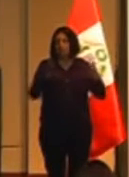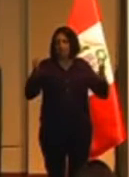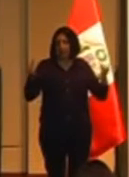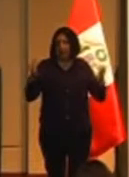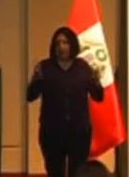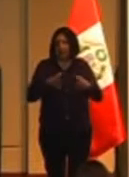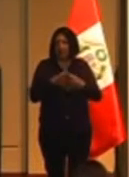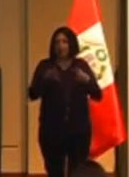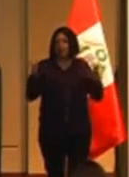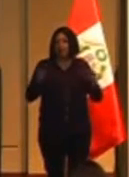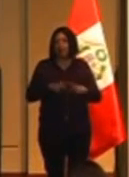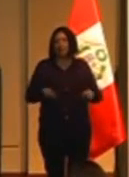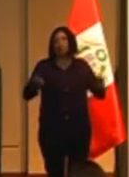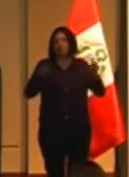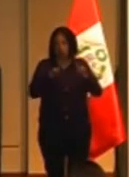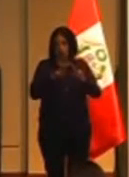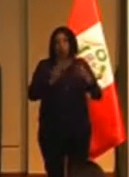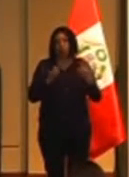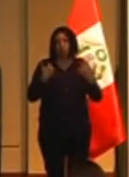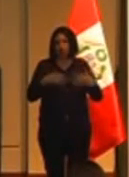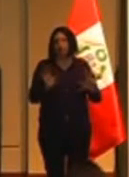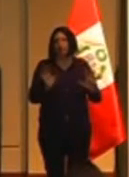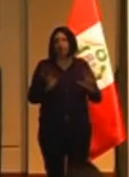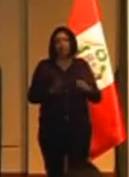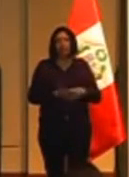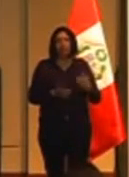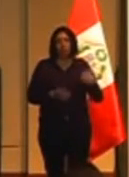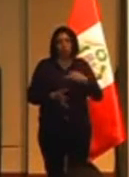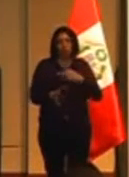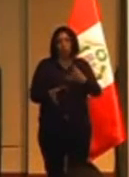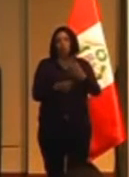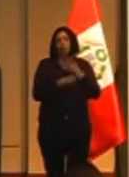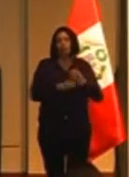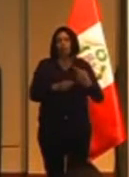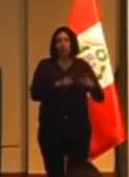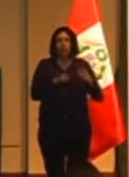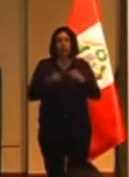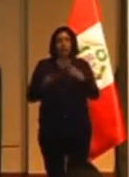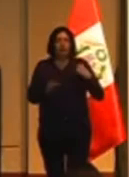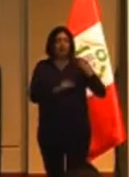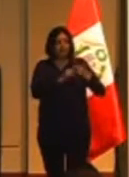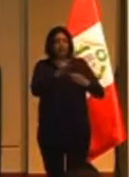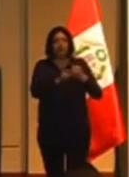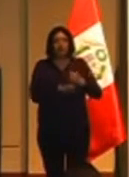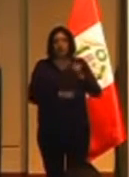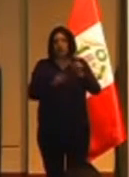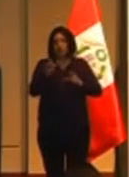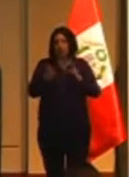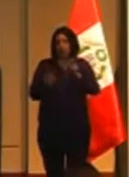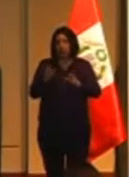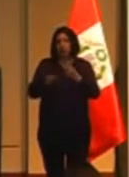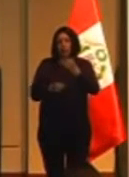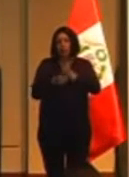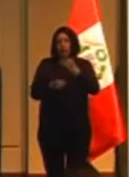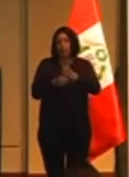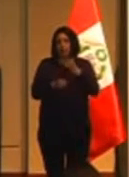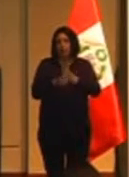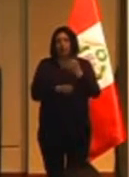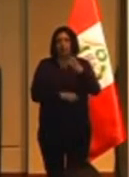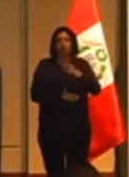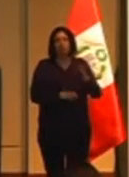más valioso de lo que hemos logrado con distintas generaciones y distintas personas trabajando para